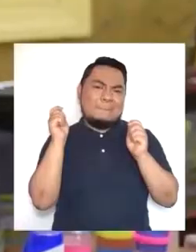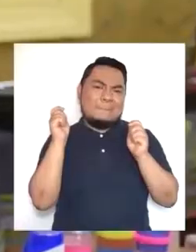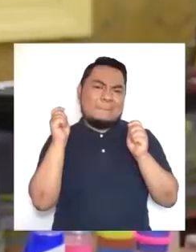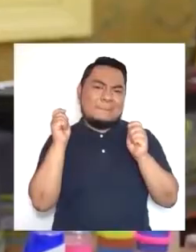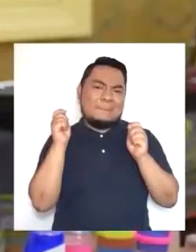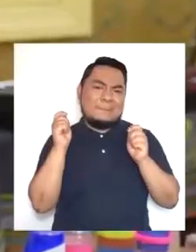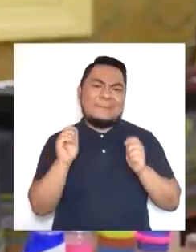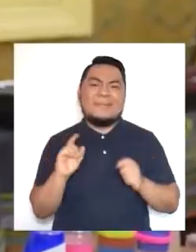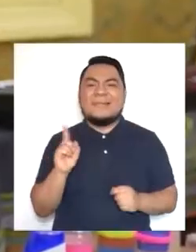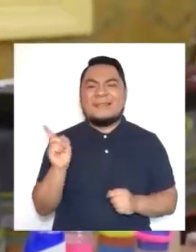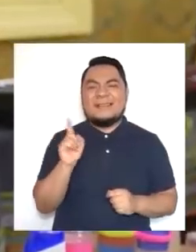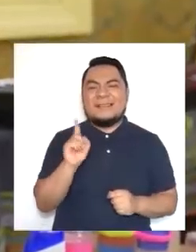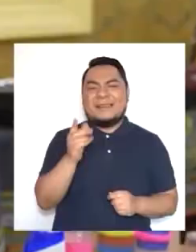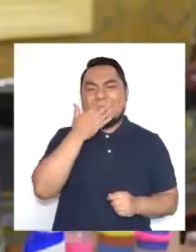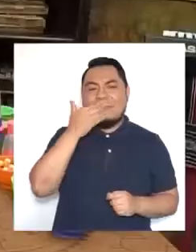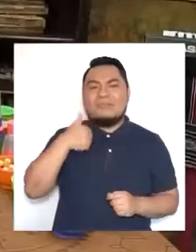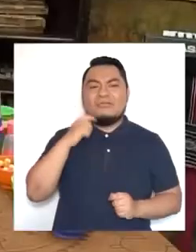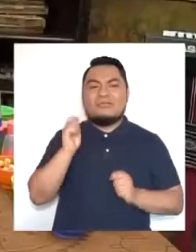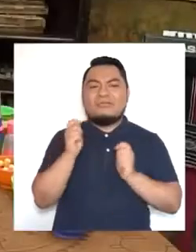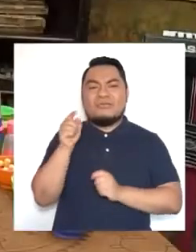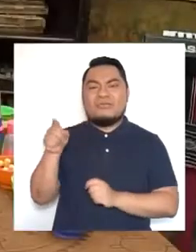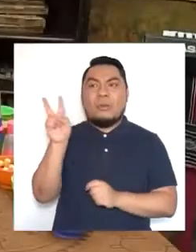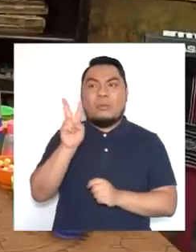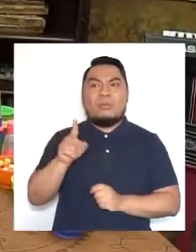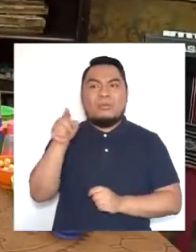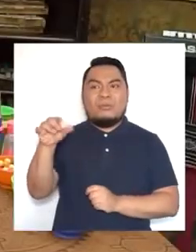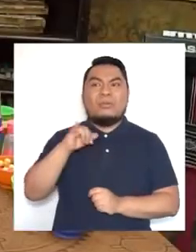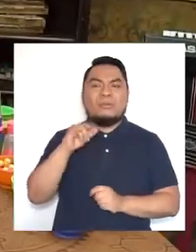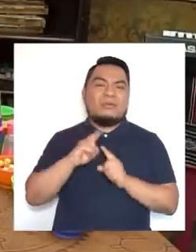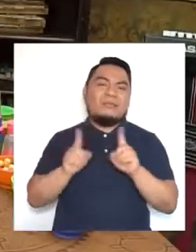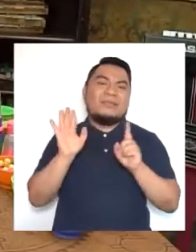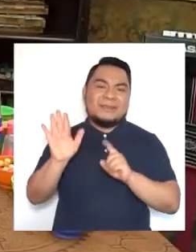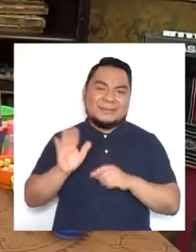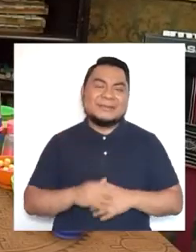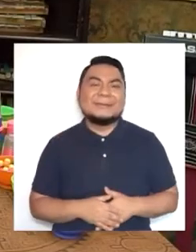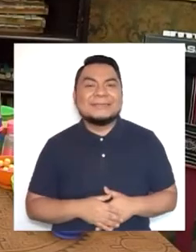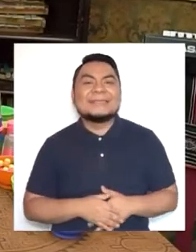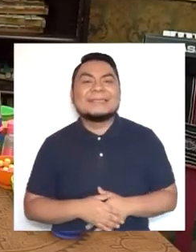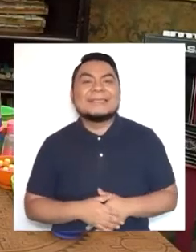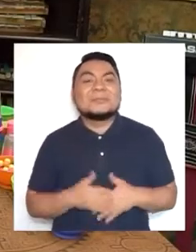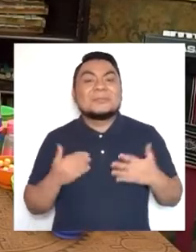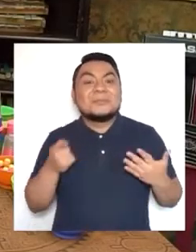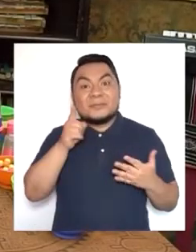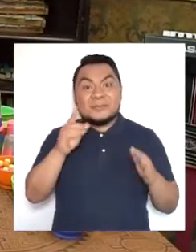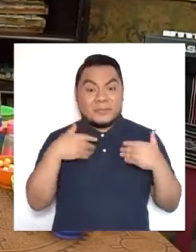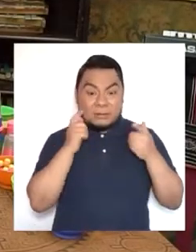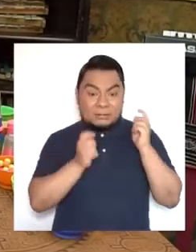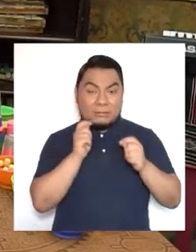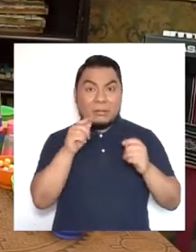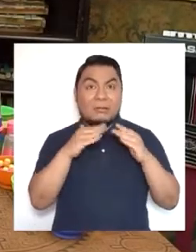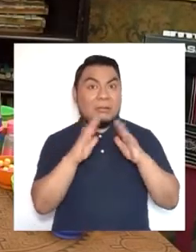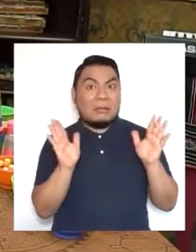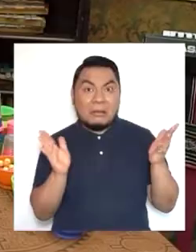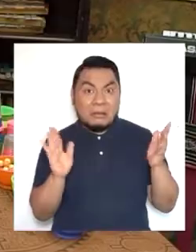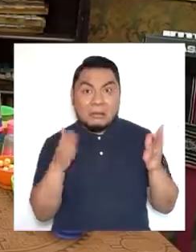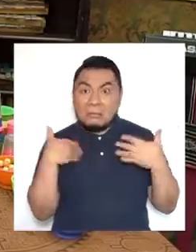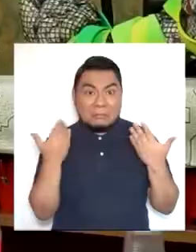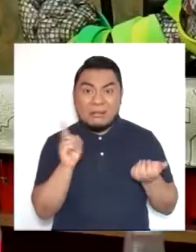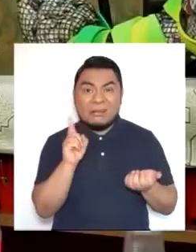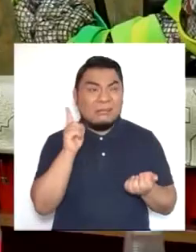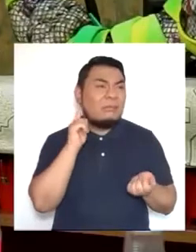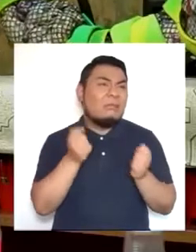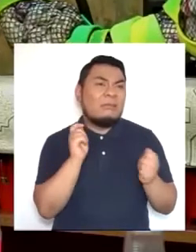buen... No, mejor yo creo que no puedo tocar como ellos. Les quedo, disculpa, maraquita. Pero si no tienes maracas, ¿no puedes